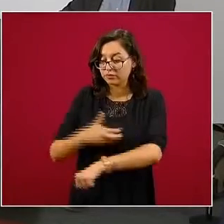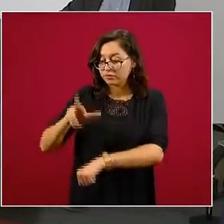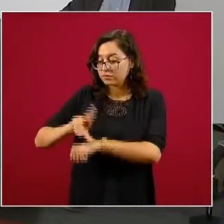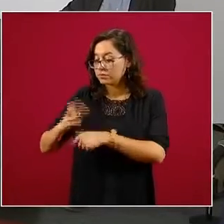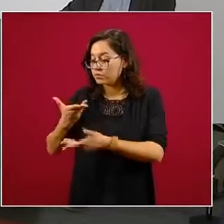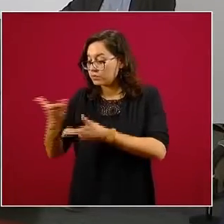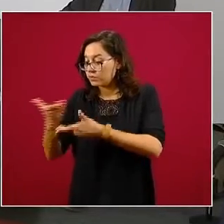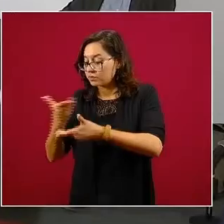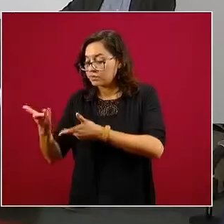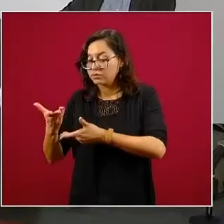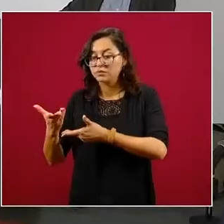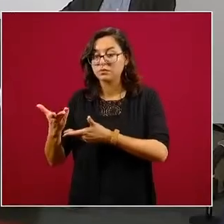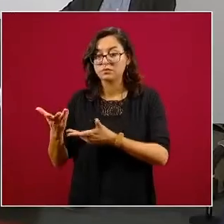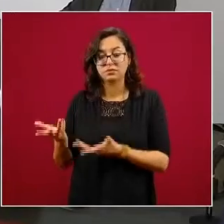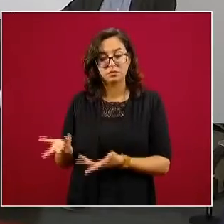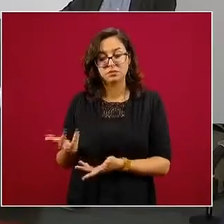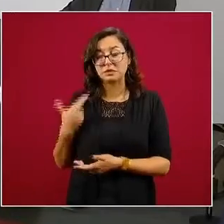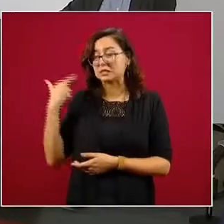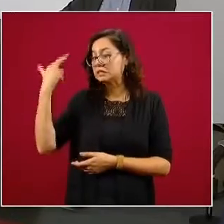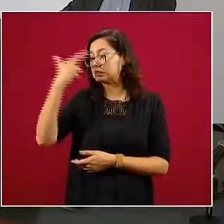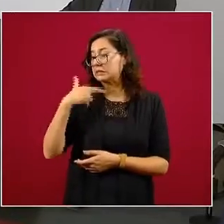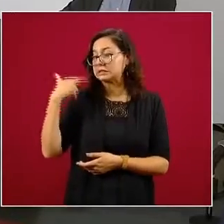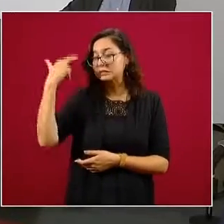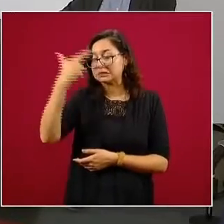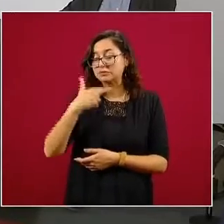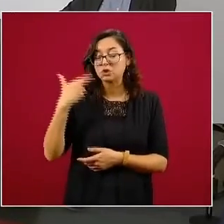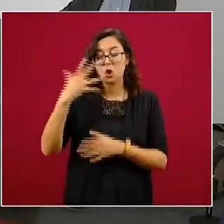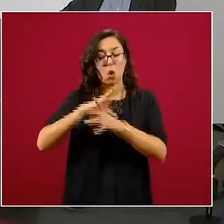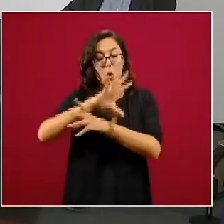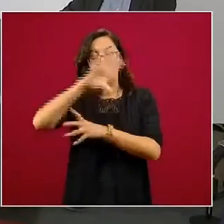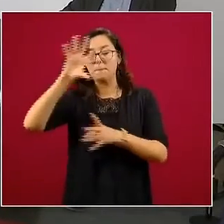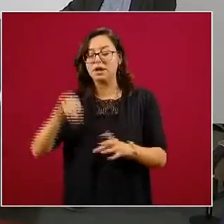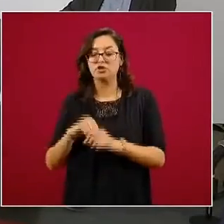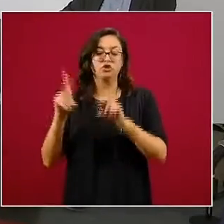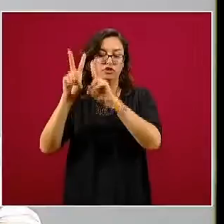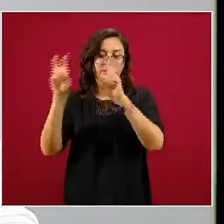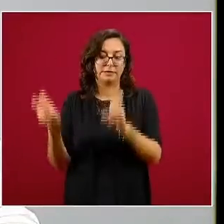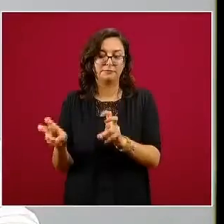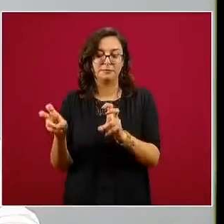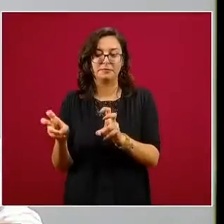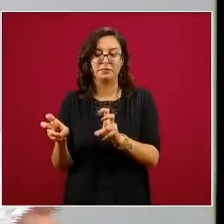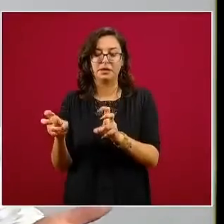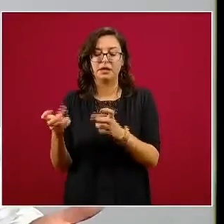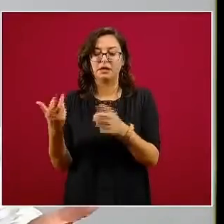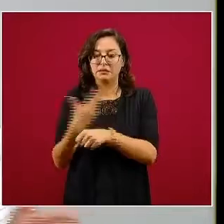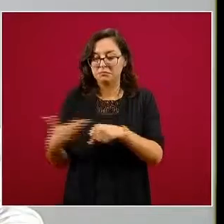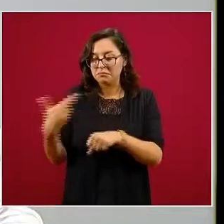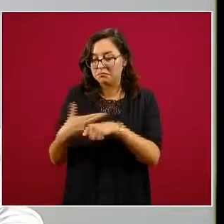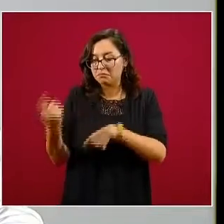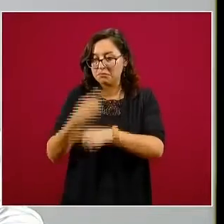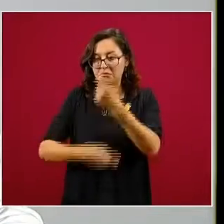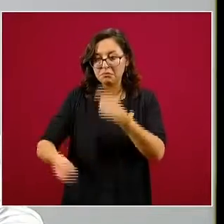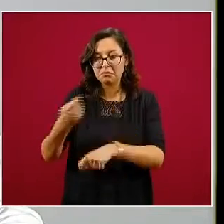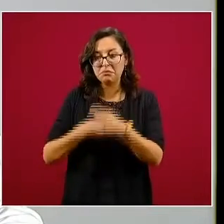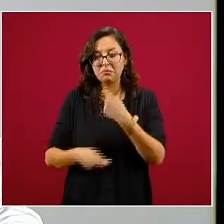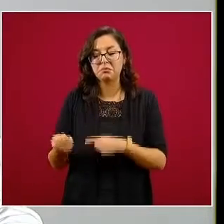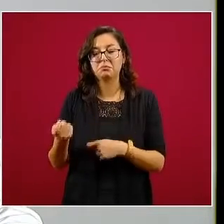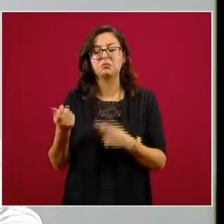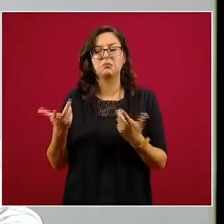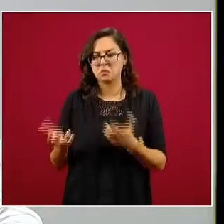de la reconstrucción de San Alejandro, la demolición y reconstrucción, ya que es una urgencia que están solicitando